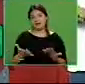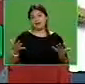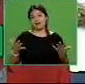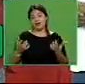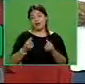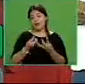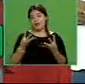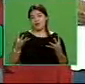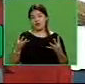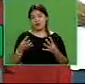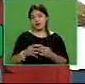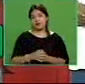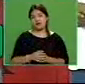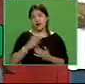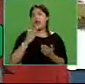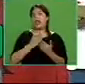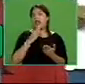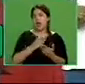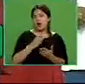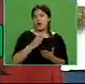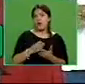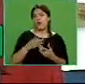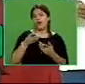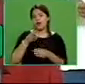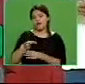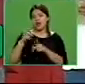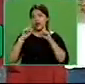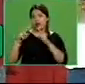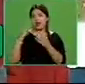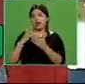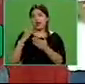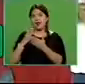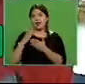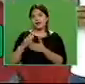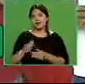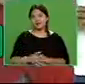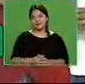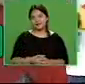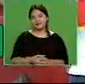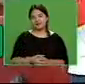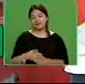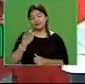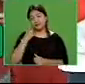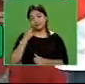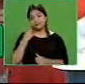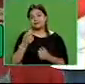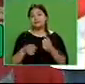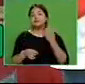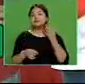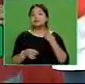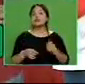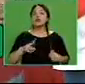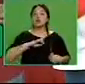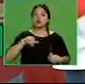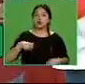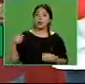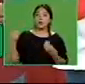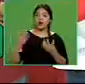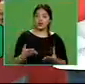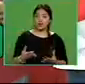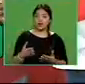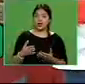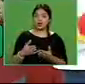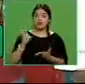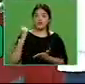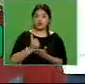ustedes. La escuela está estudiando. Bueno, Otilia, fíjate. Nosotros te vamos a dar, aquí está tu